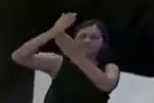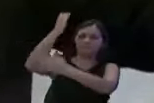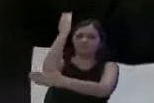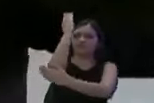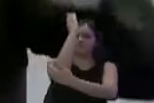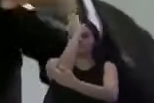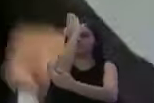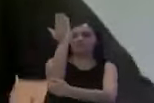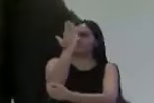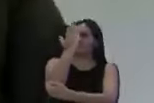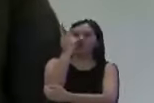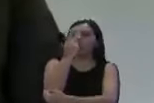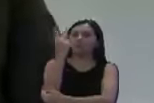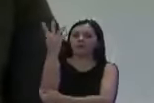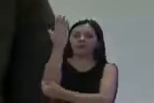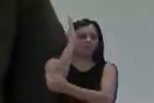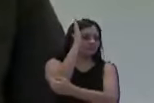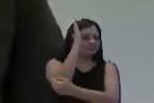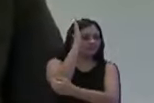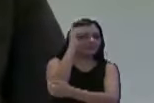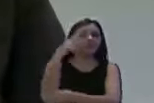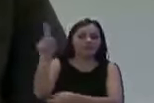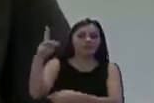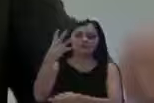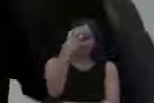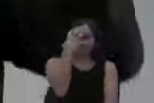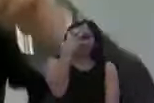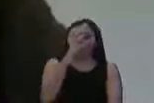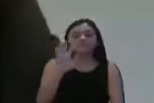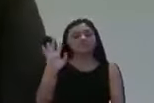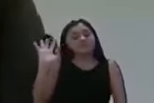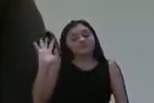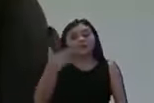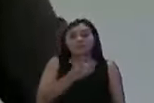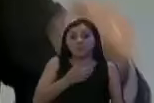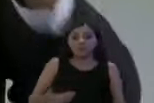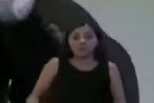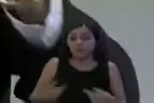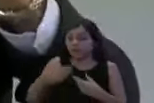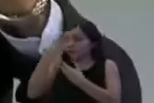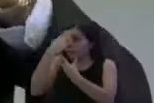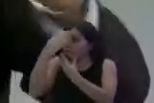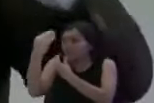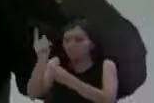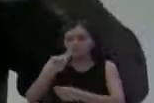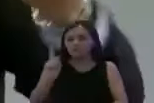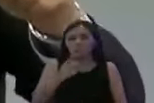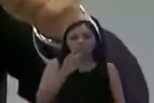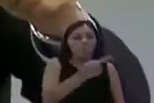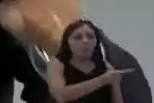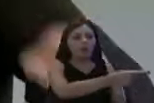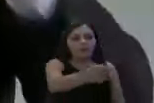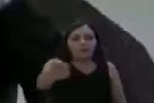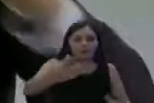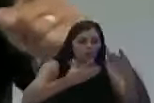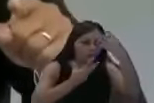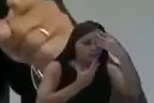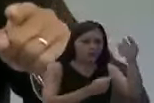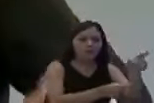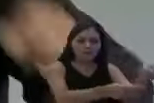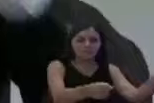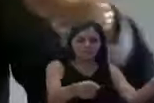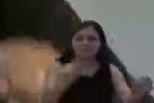empresarios ya no someten al presidente de la república el presidente de la república solo se somete ante ustedes nuestro